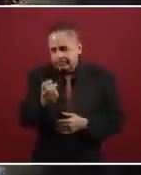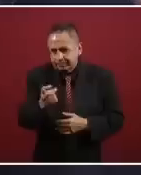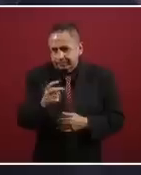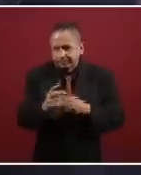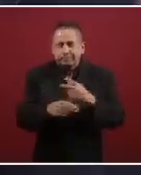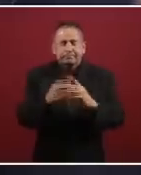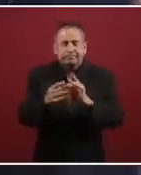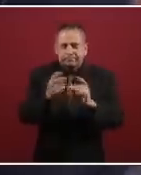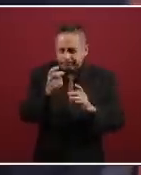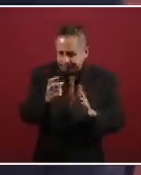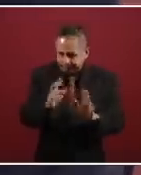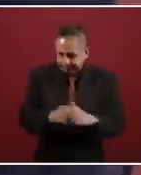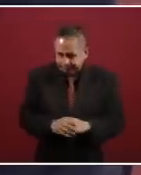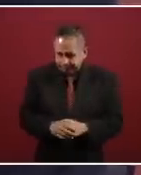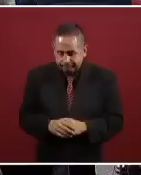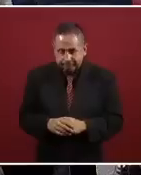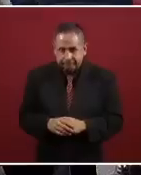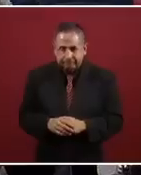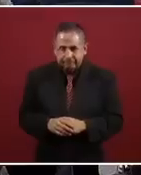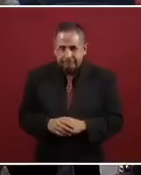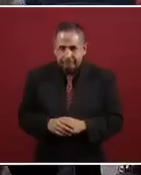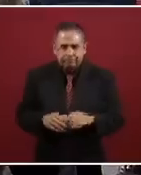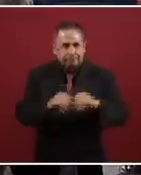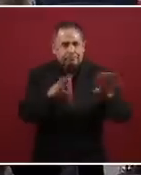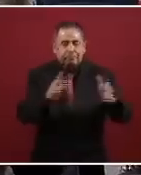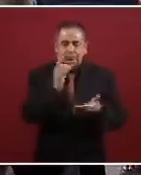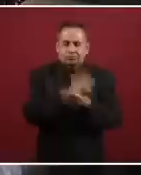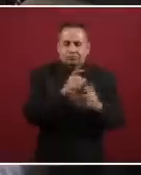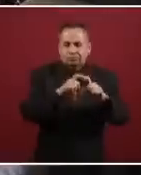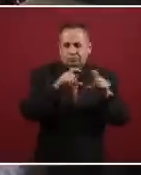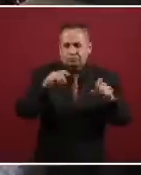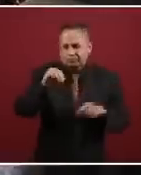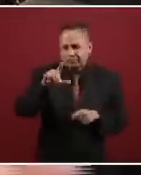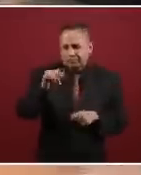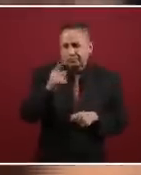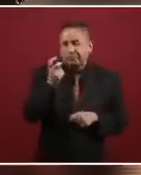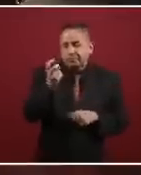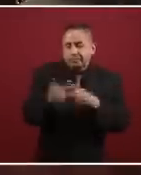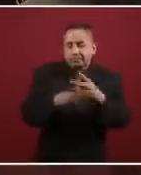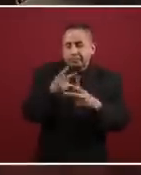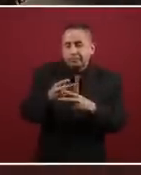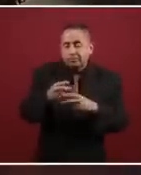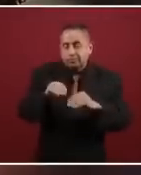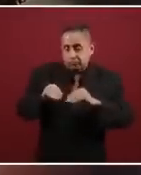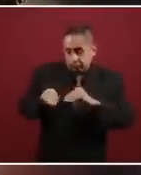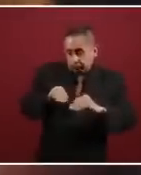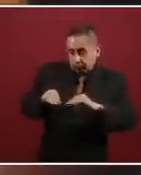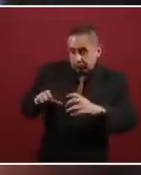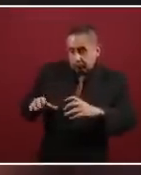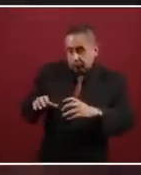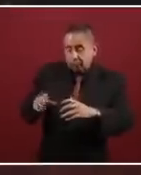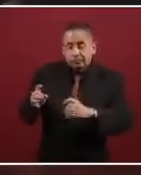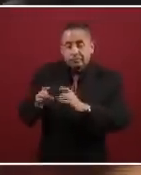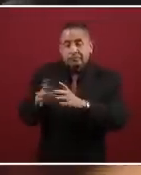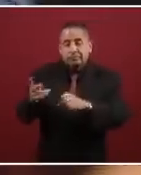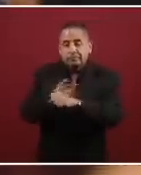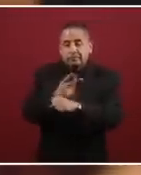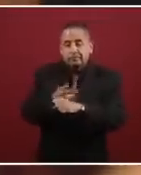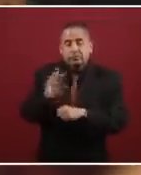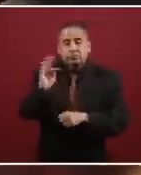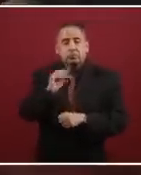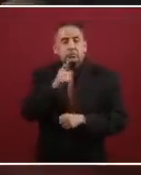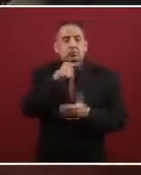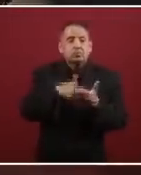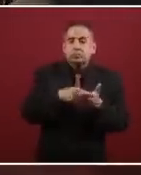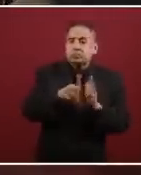Por eso, esperen. Está en todos los medios, no únicamente en Milenio. Por eso le digo, es un operativo que sucedió, no que un medio